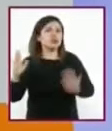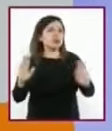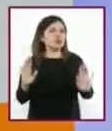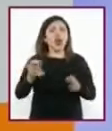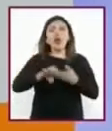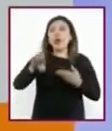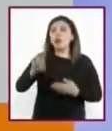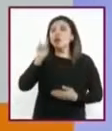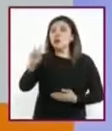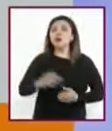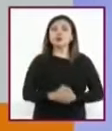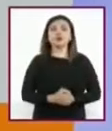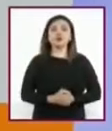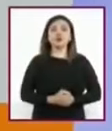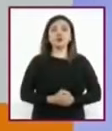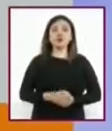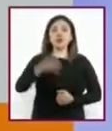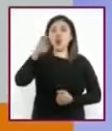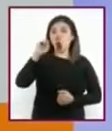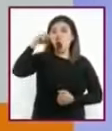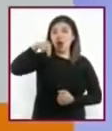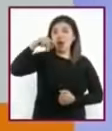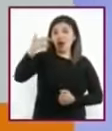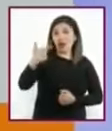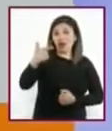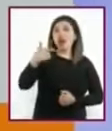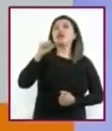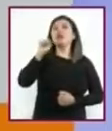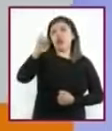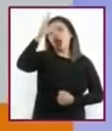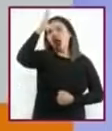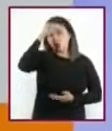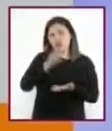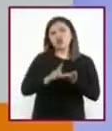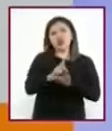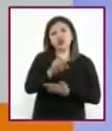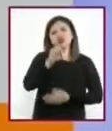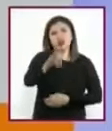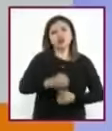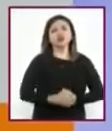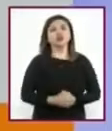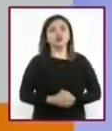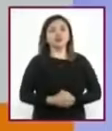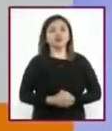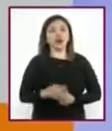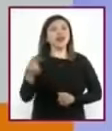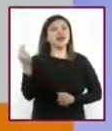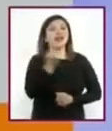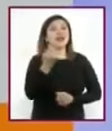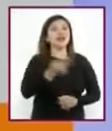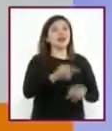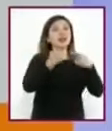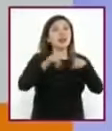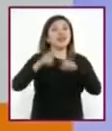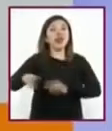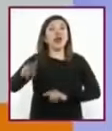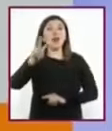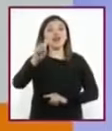ejemplo, las ONG están de acuerdo con la decisión. Necesitamos varios